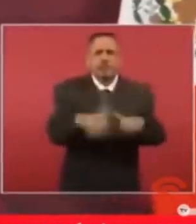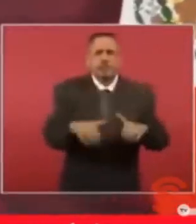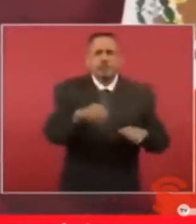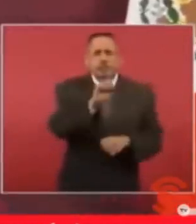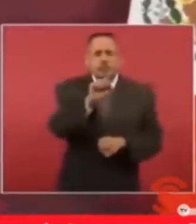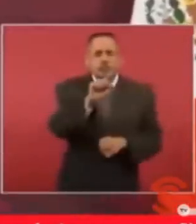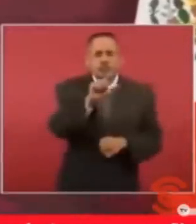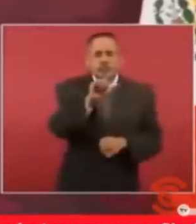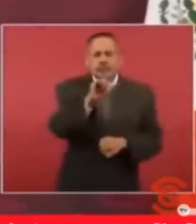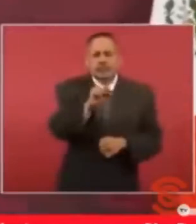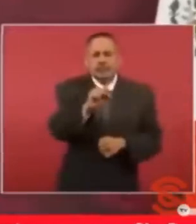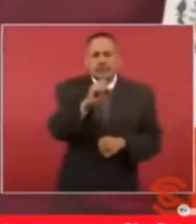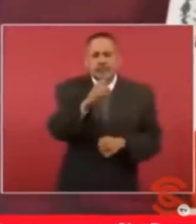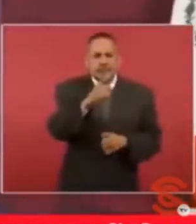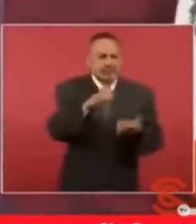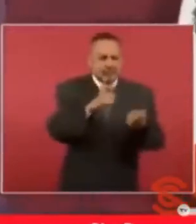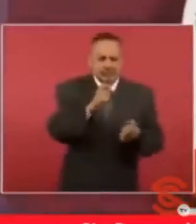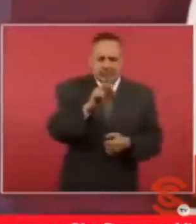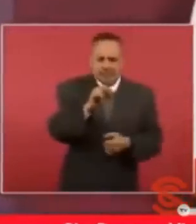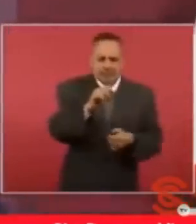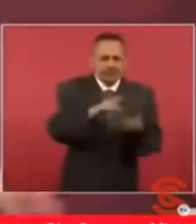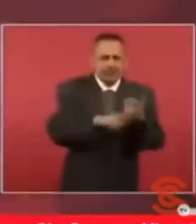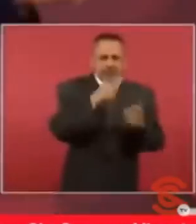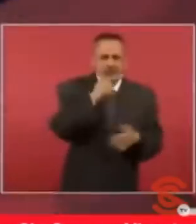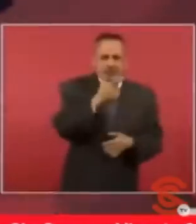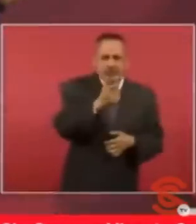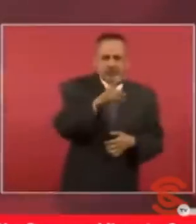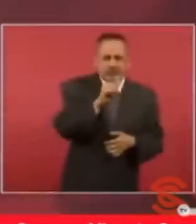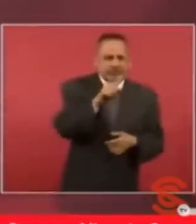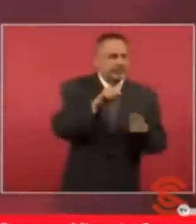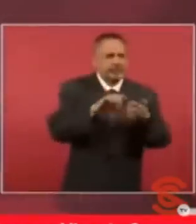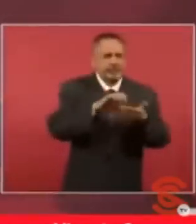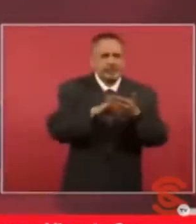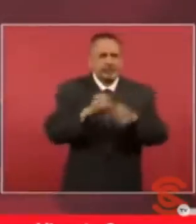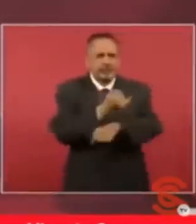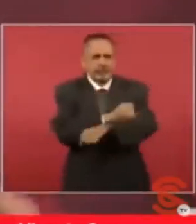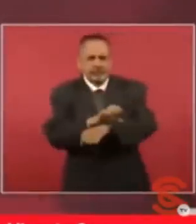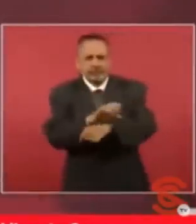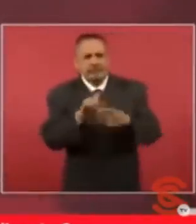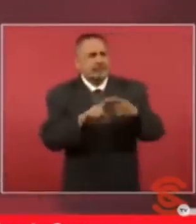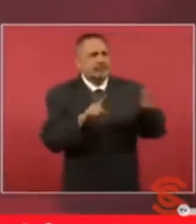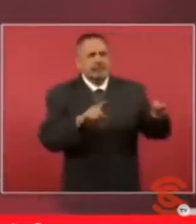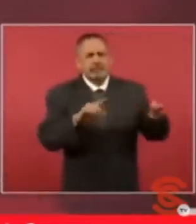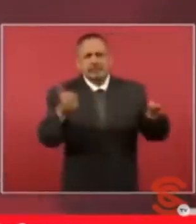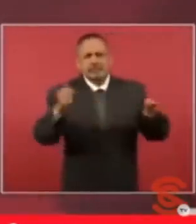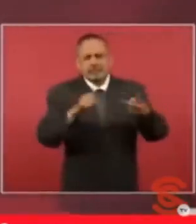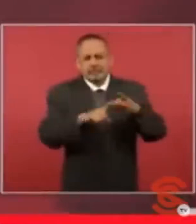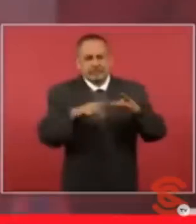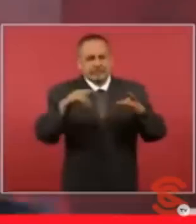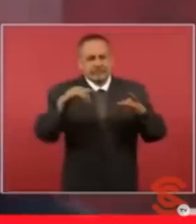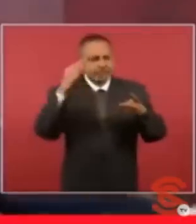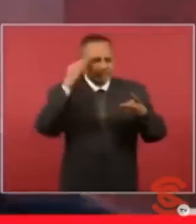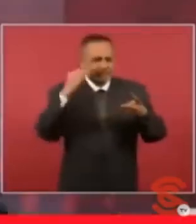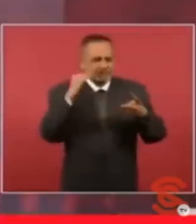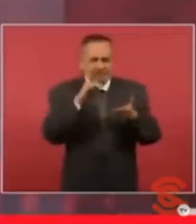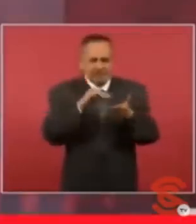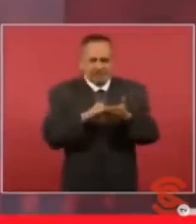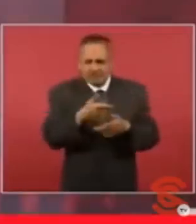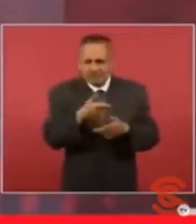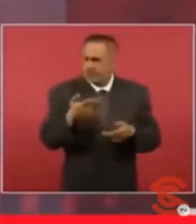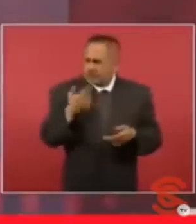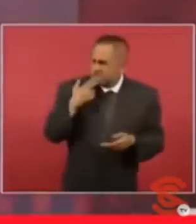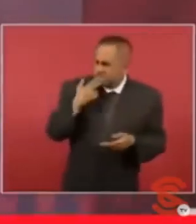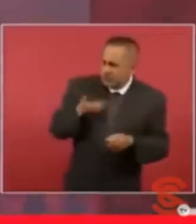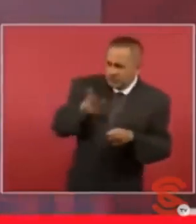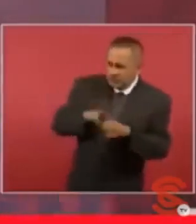de Gortari, a los Gerard, como el de Iztapaluca, como uno que hay en Mérida. ¿Utilizan ese